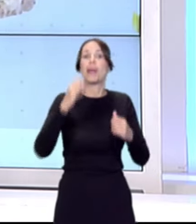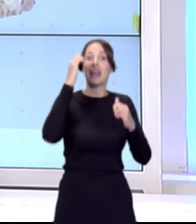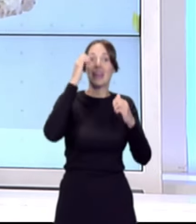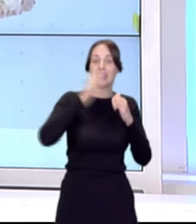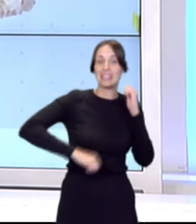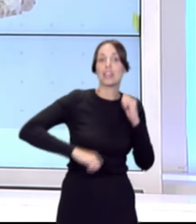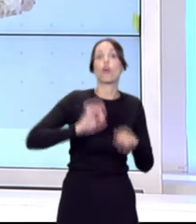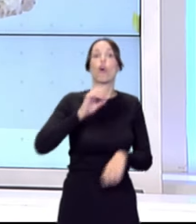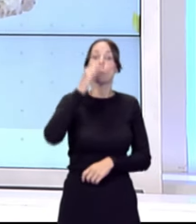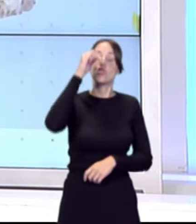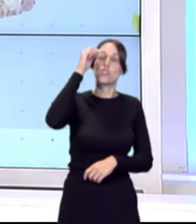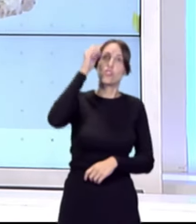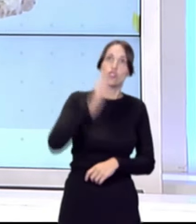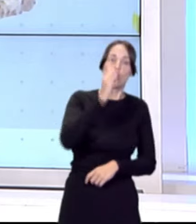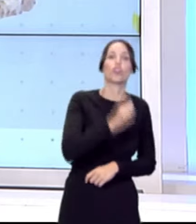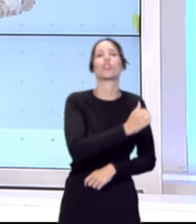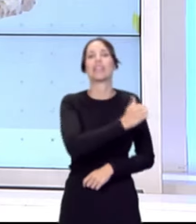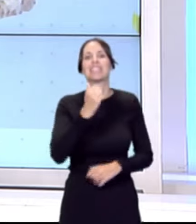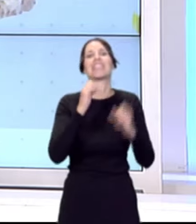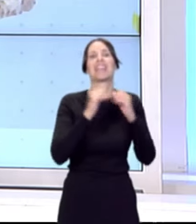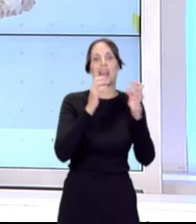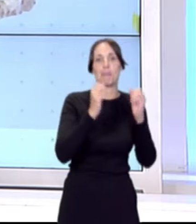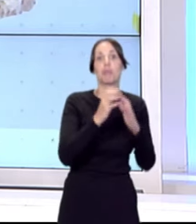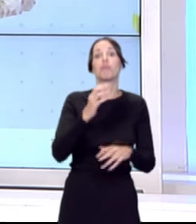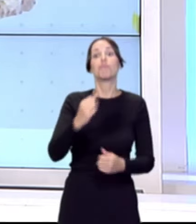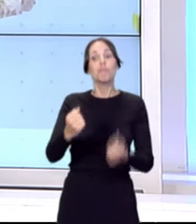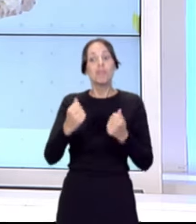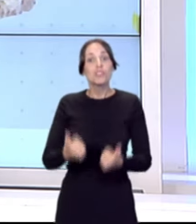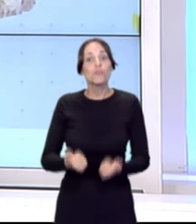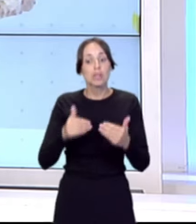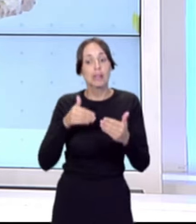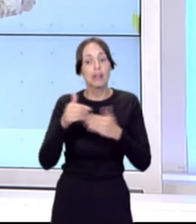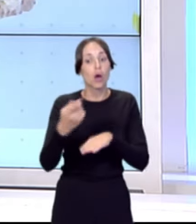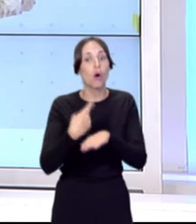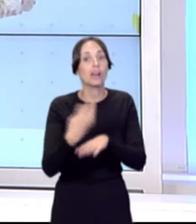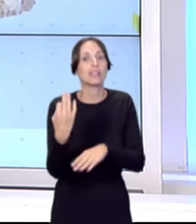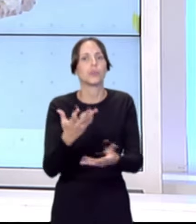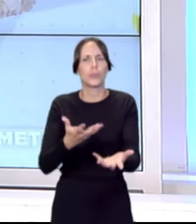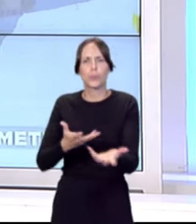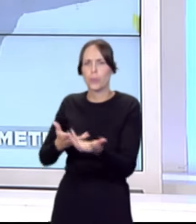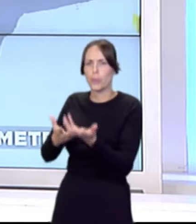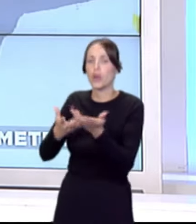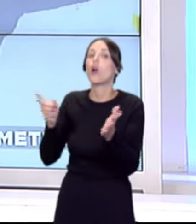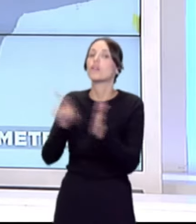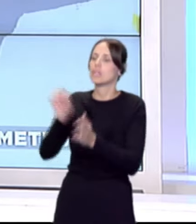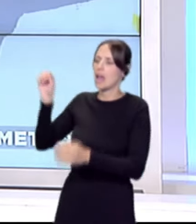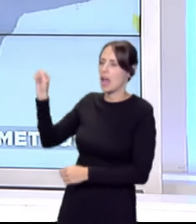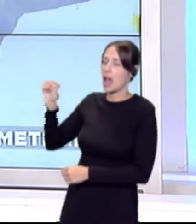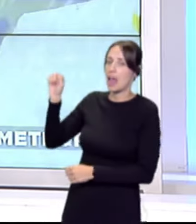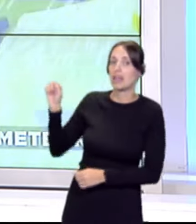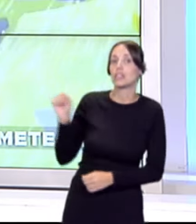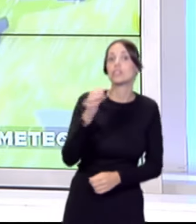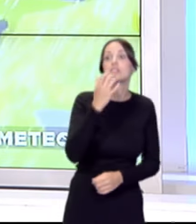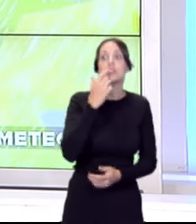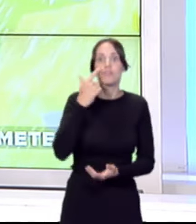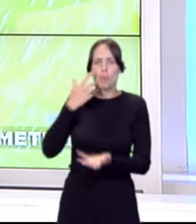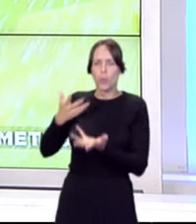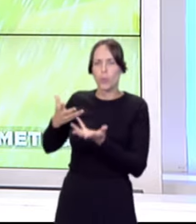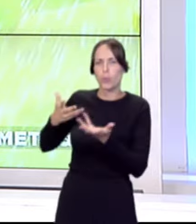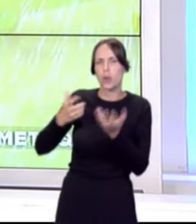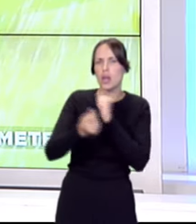La Palma. Lo que sí que va a cobrar intensidad en las próximas horas va a ser el viento. Regresa al aliso del archipiélago y si vemos la animación de rachas,